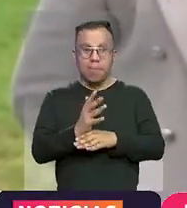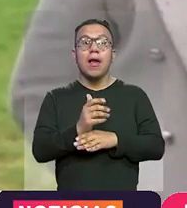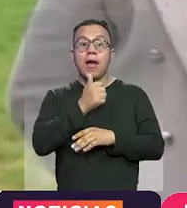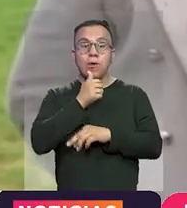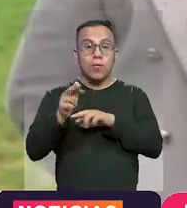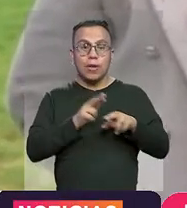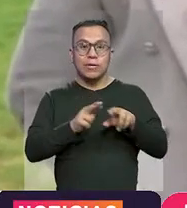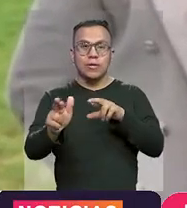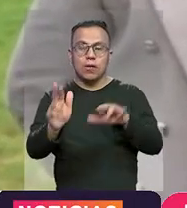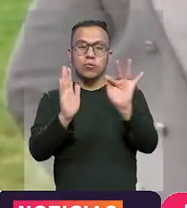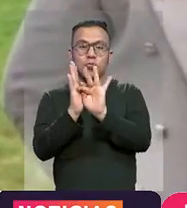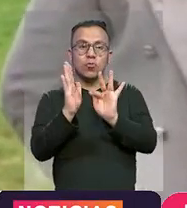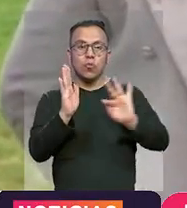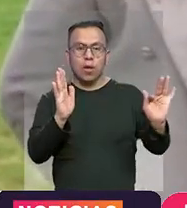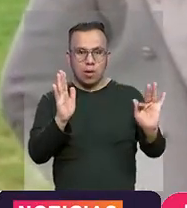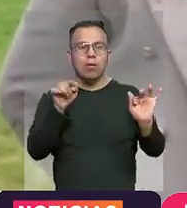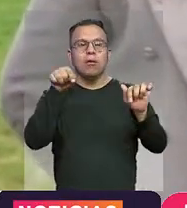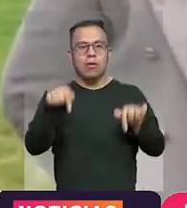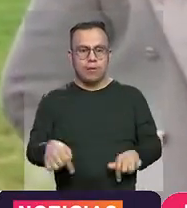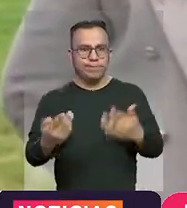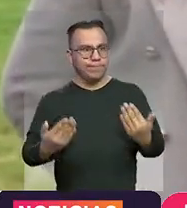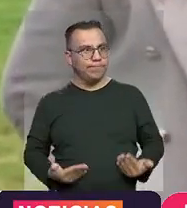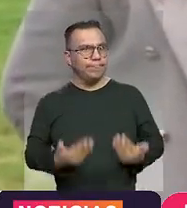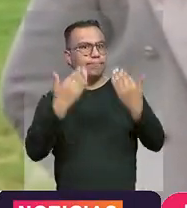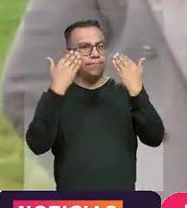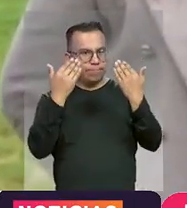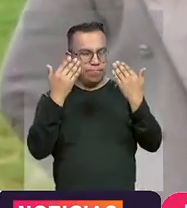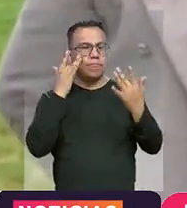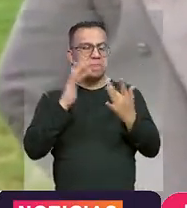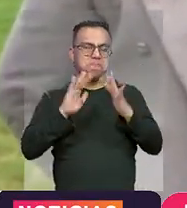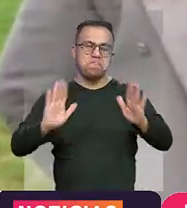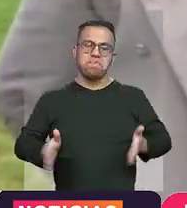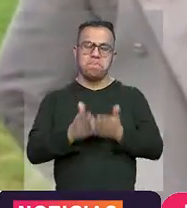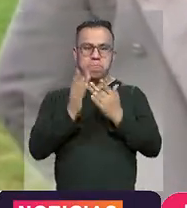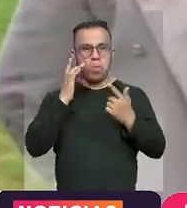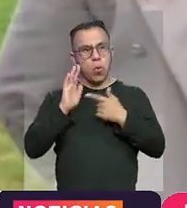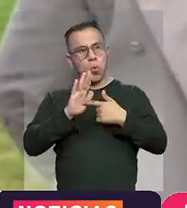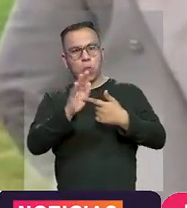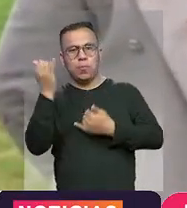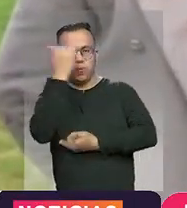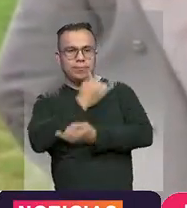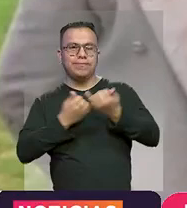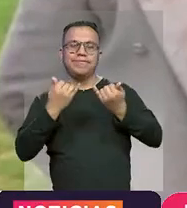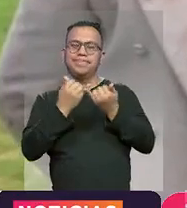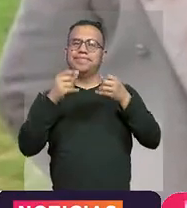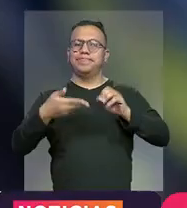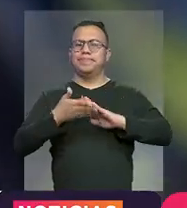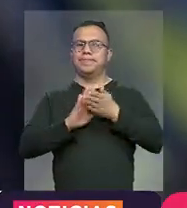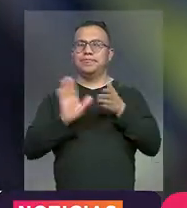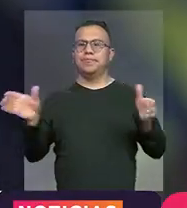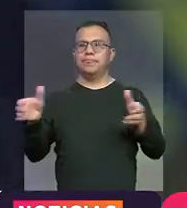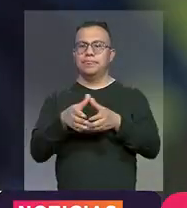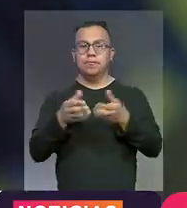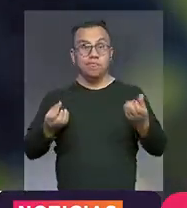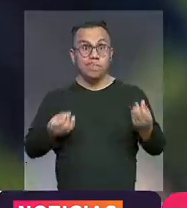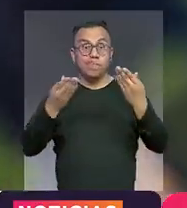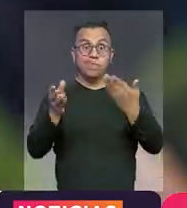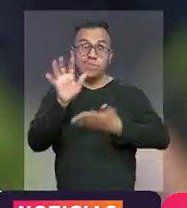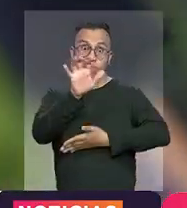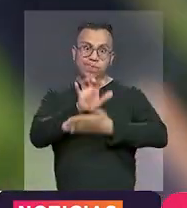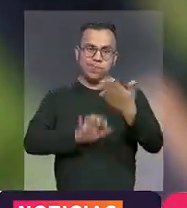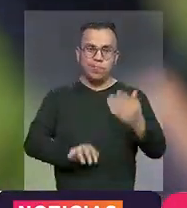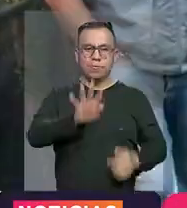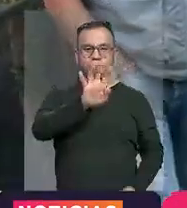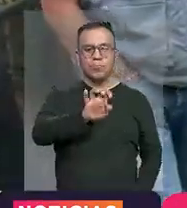río Tunjuelo y que esperamos revitalice y le dé una nueva cara a toda esta comunidad. Aporta la reducción de